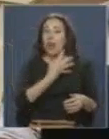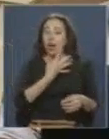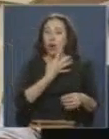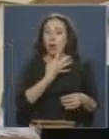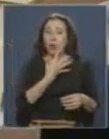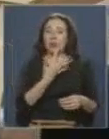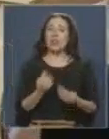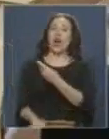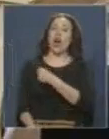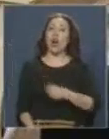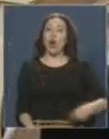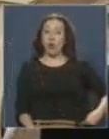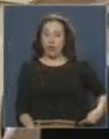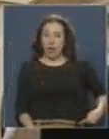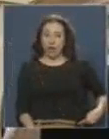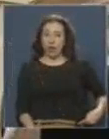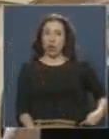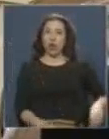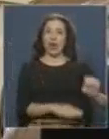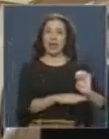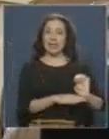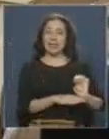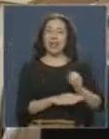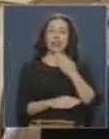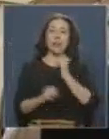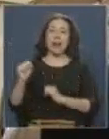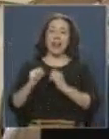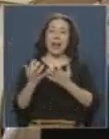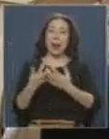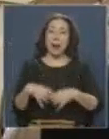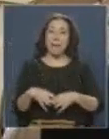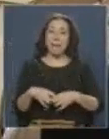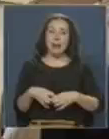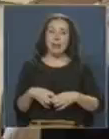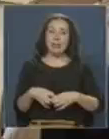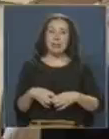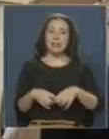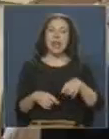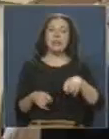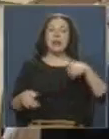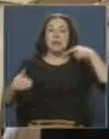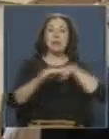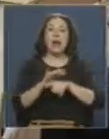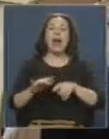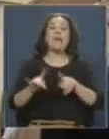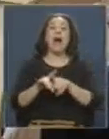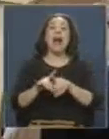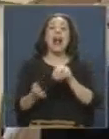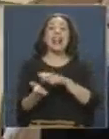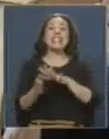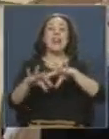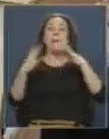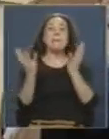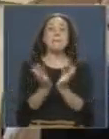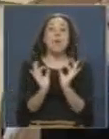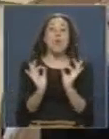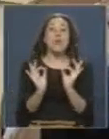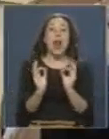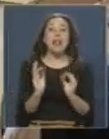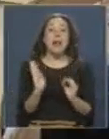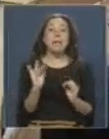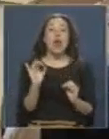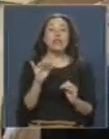el Estado como las empresas es que están pisando una reserva mundial de la biosfera declarada por la UNESCO, de una riqueza